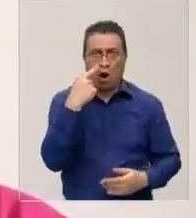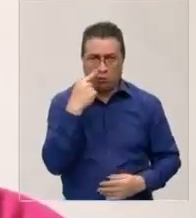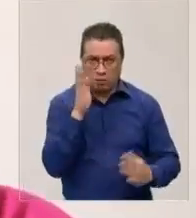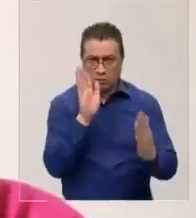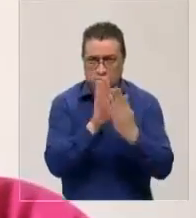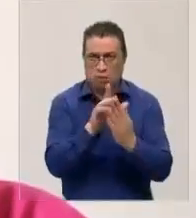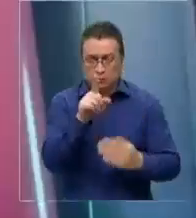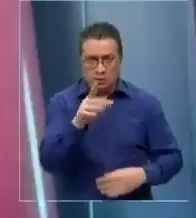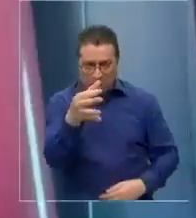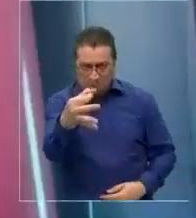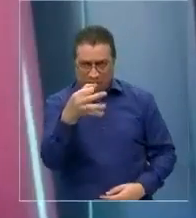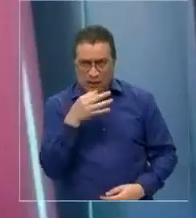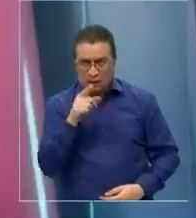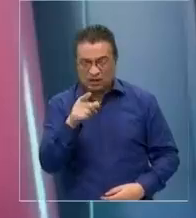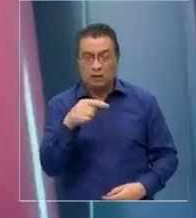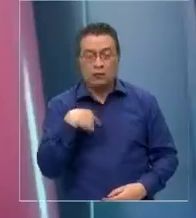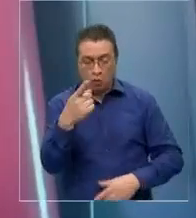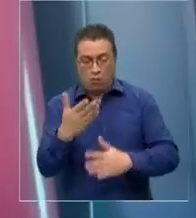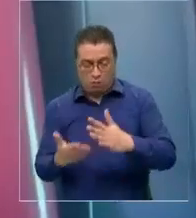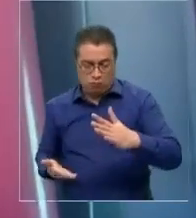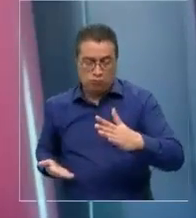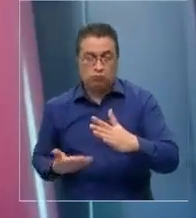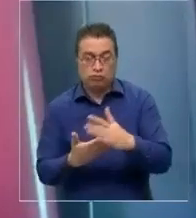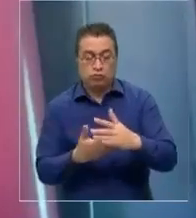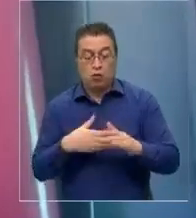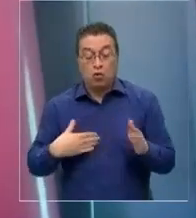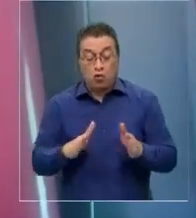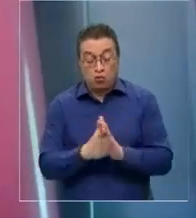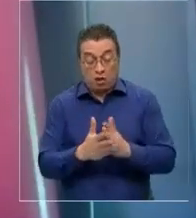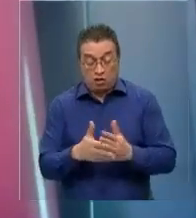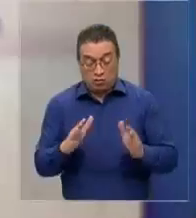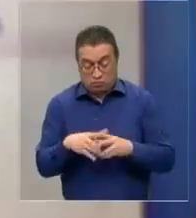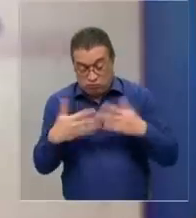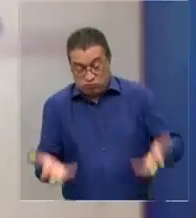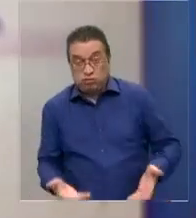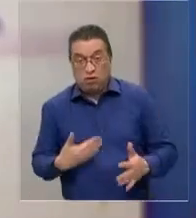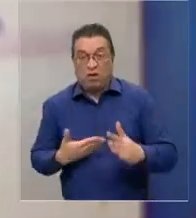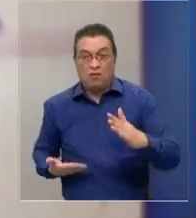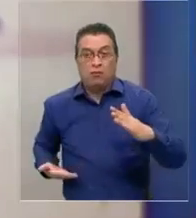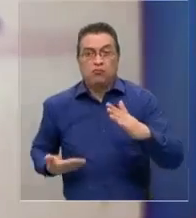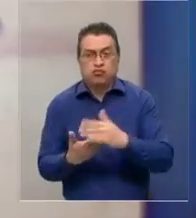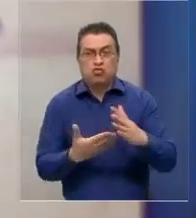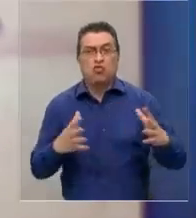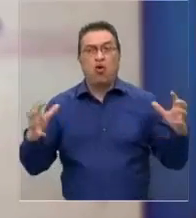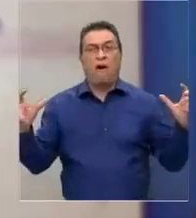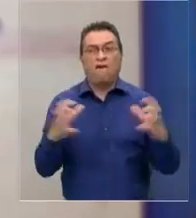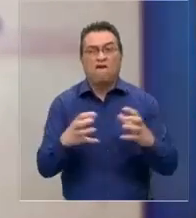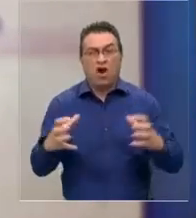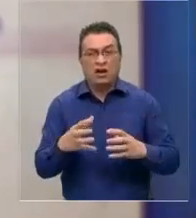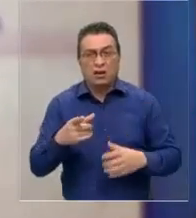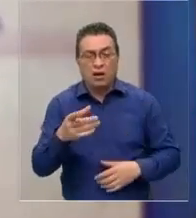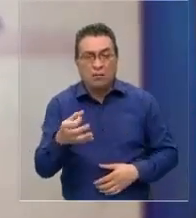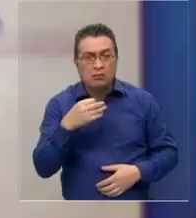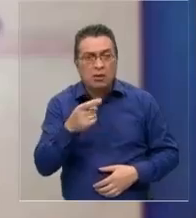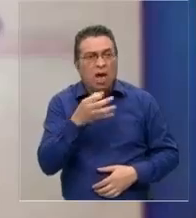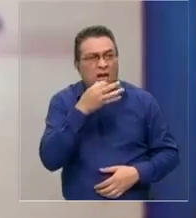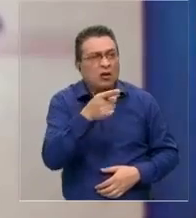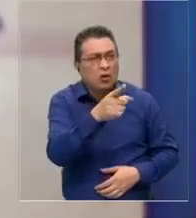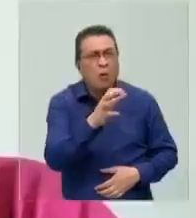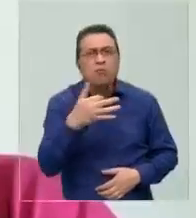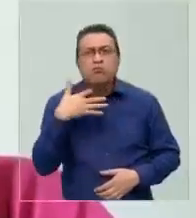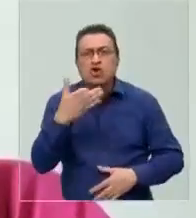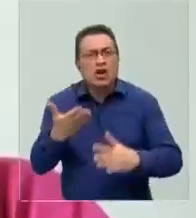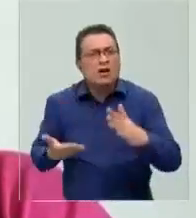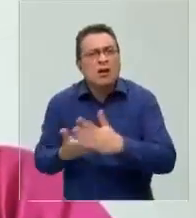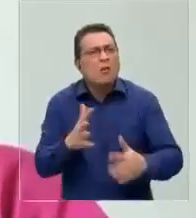la niña me dice delante de él, Lela, me pegó un puntapié y se me cayeron los cuadernos de la mano y me pegó muy fuerte. Y yo le digo, Cristian, ¿por qué te le hizo eso?